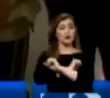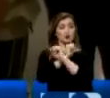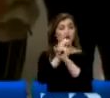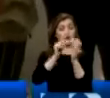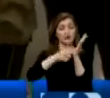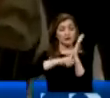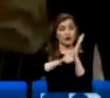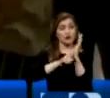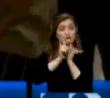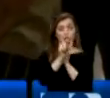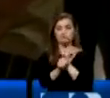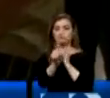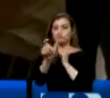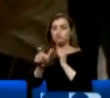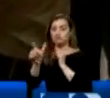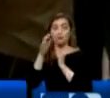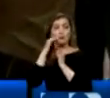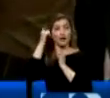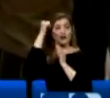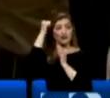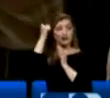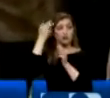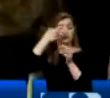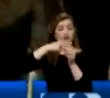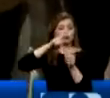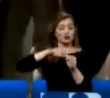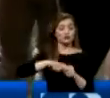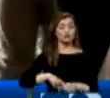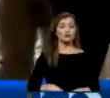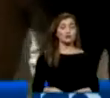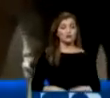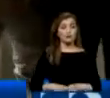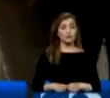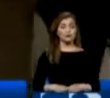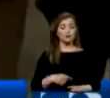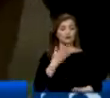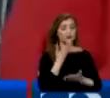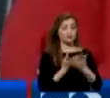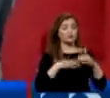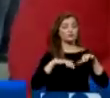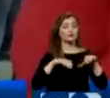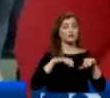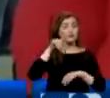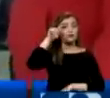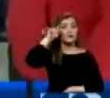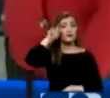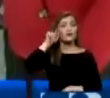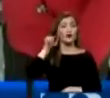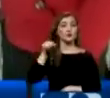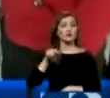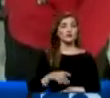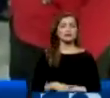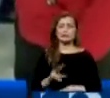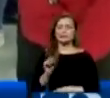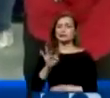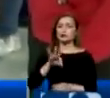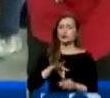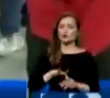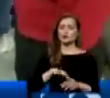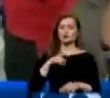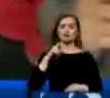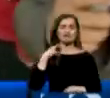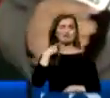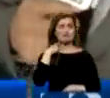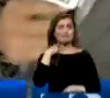las cédulas a las personas que ayer se enrolaron. Muchísimas gracias a la coordinadora. Recordemos que el no sufragar tiene un